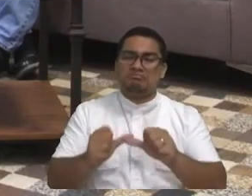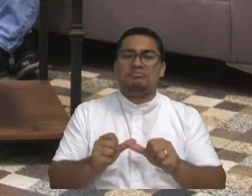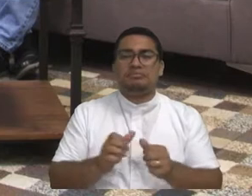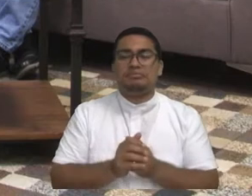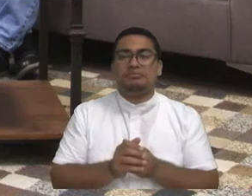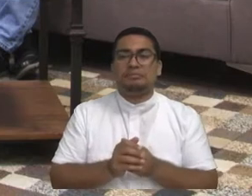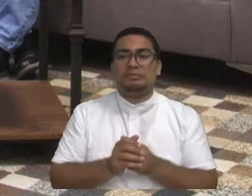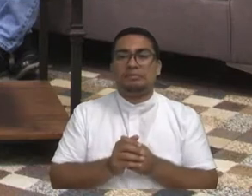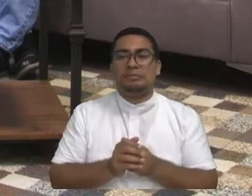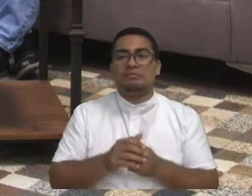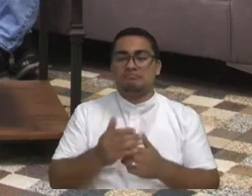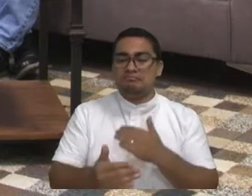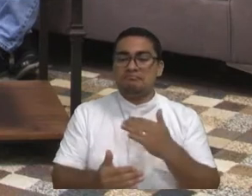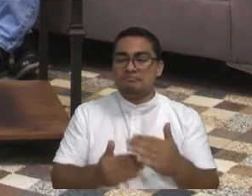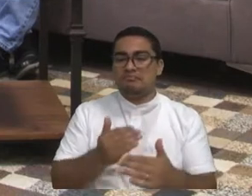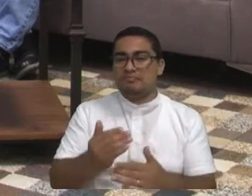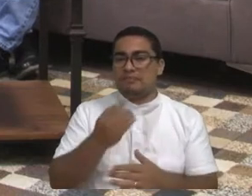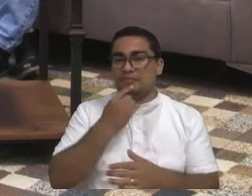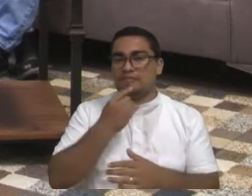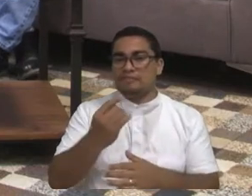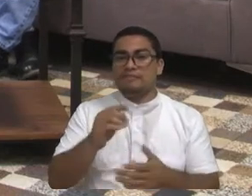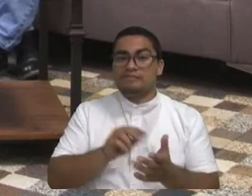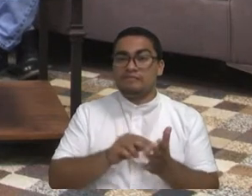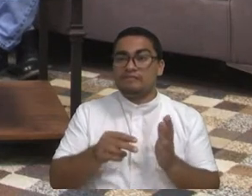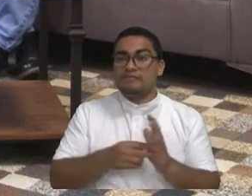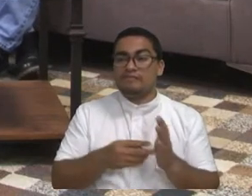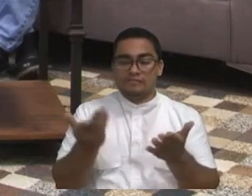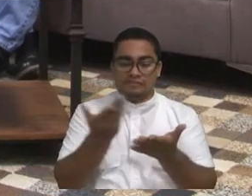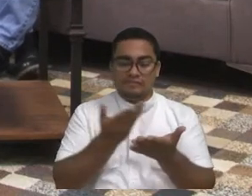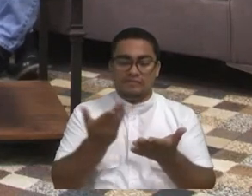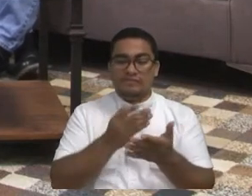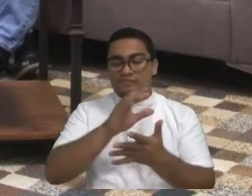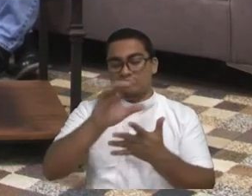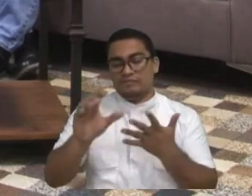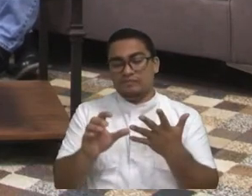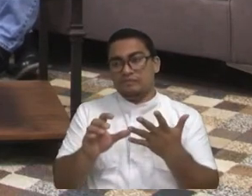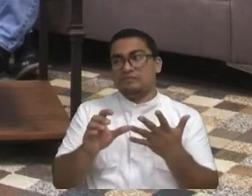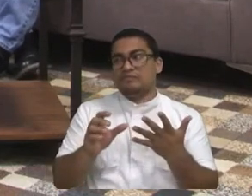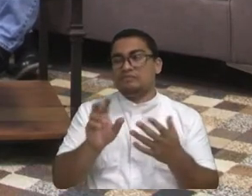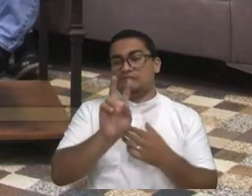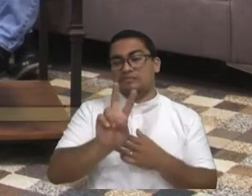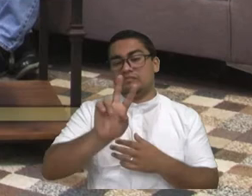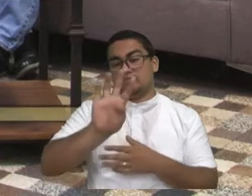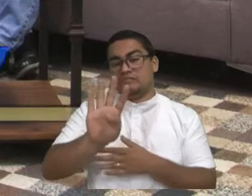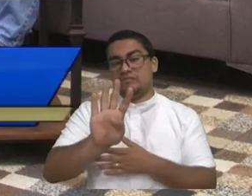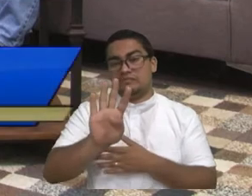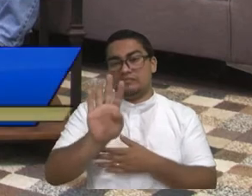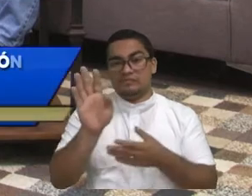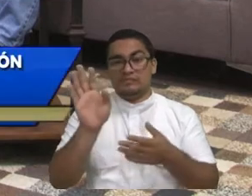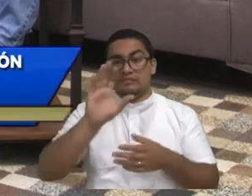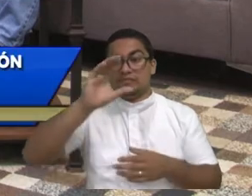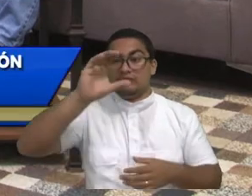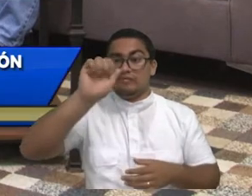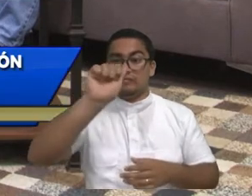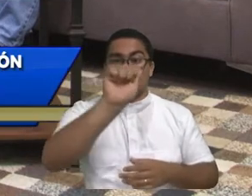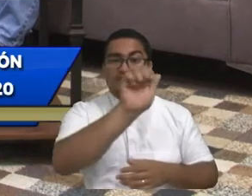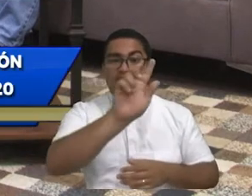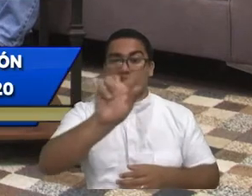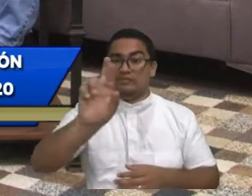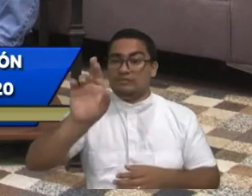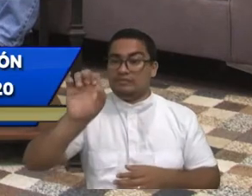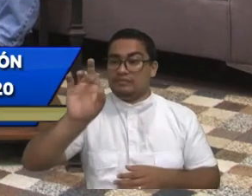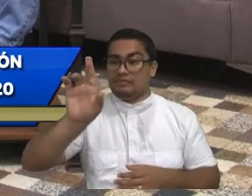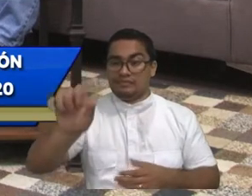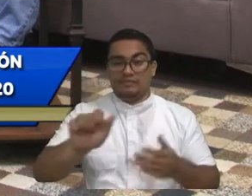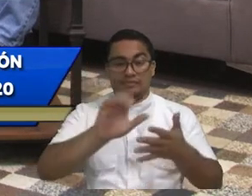venido incrementando incluso la cantidad de carrera entonces 24 carreras técnicas en ese sector comercio